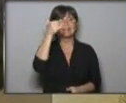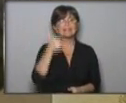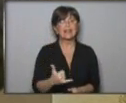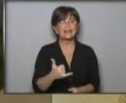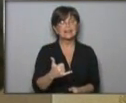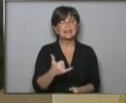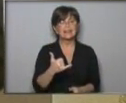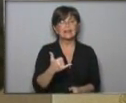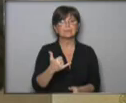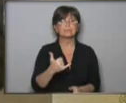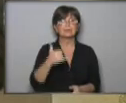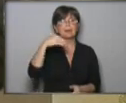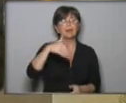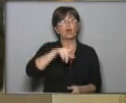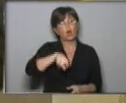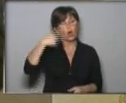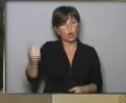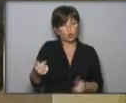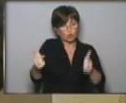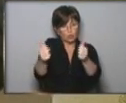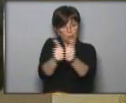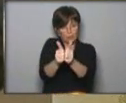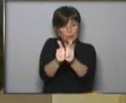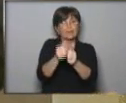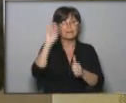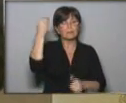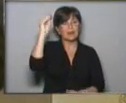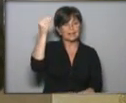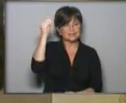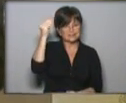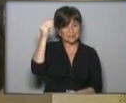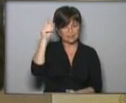al arzobispo emérito de San Pablo